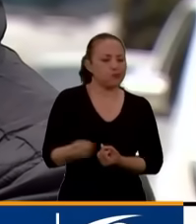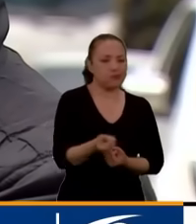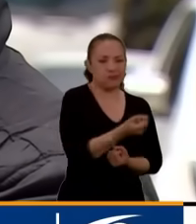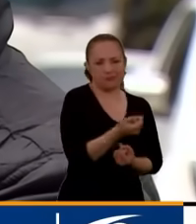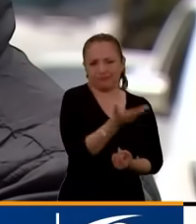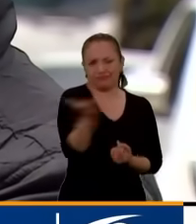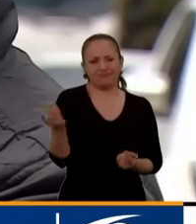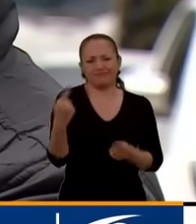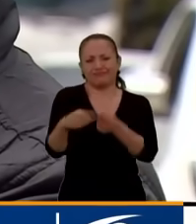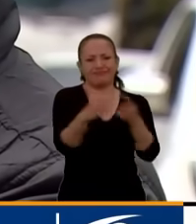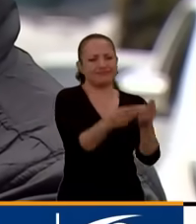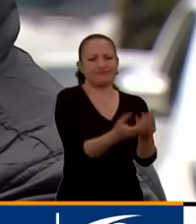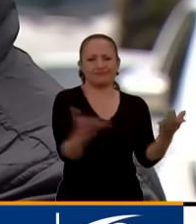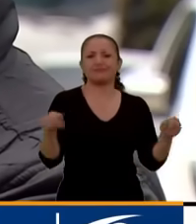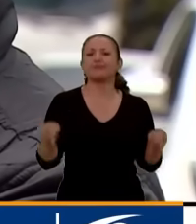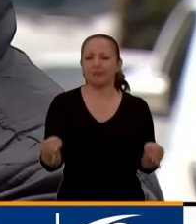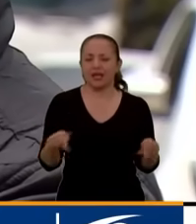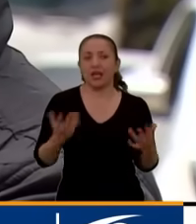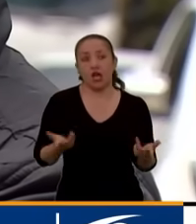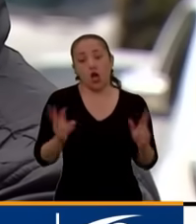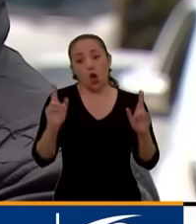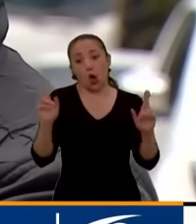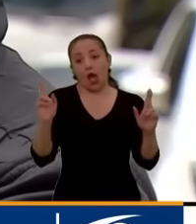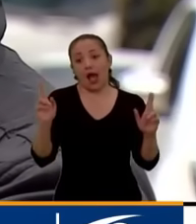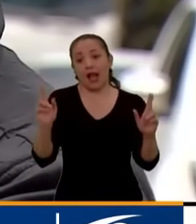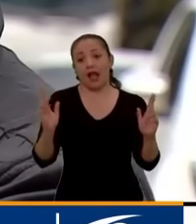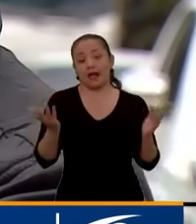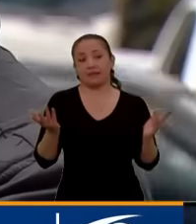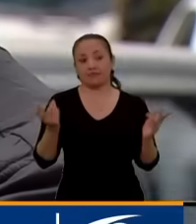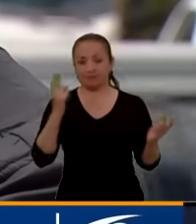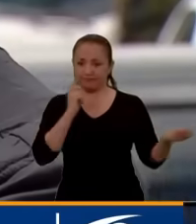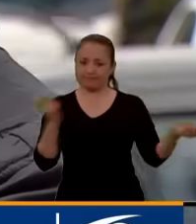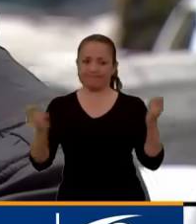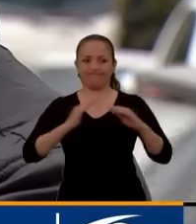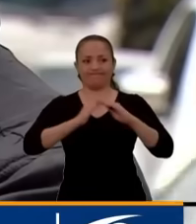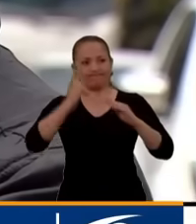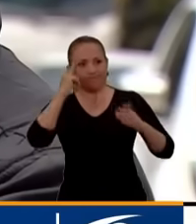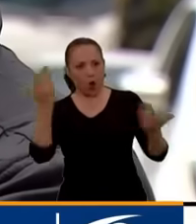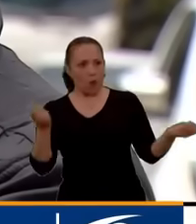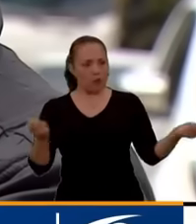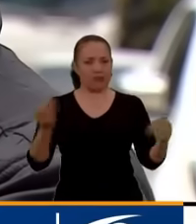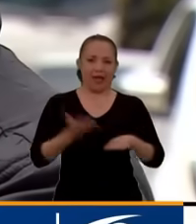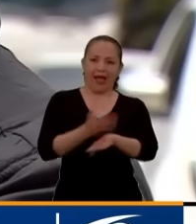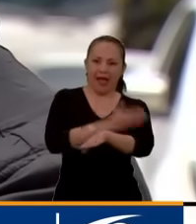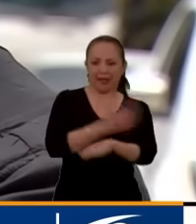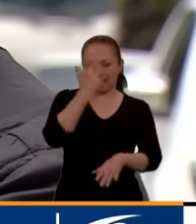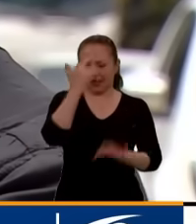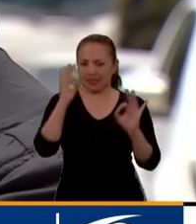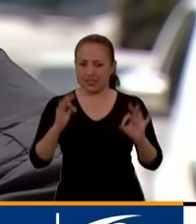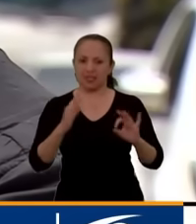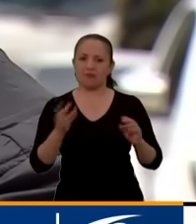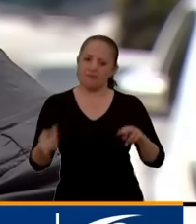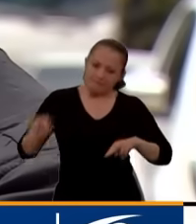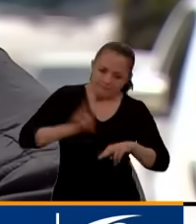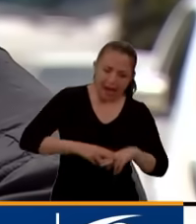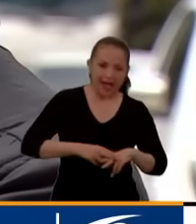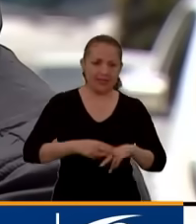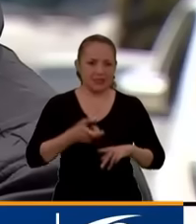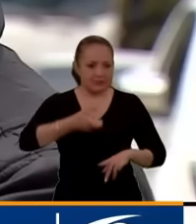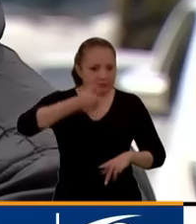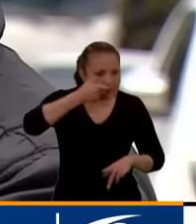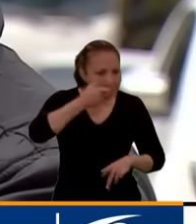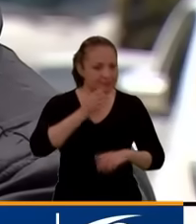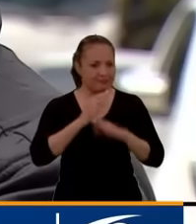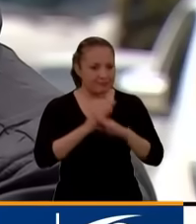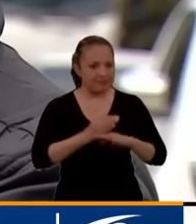usted quiera. Y por ende, ojalá pues se tomara medidas al respecto, ¿no? De control y vigilancia más específicas,